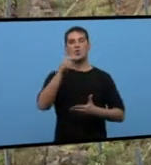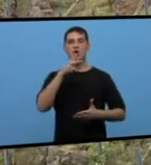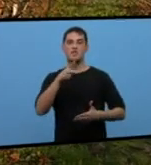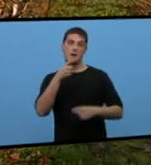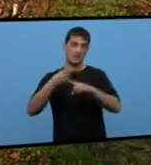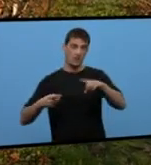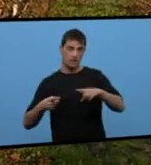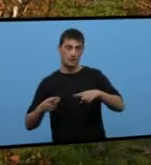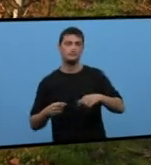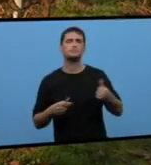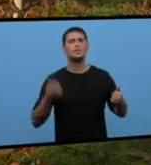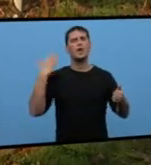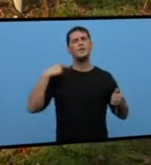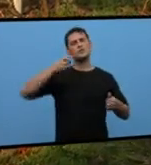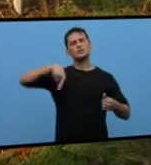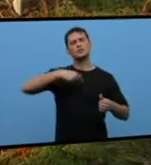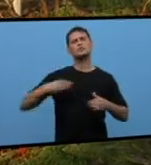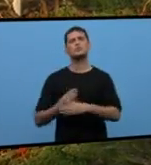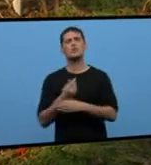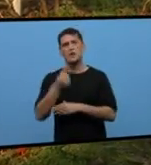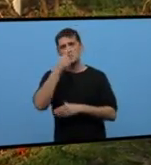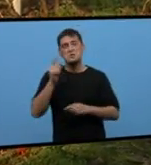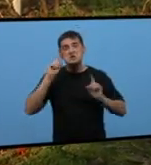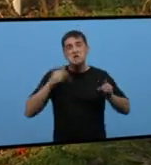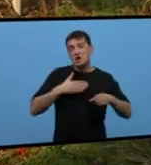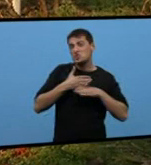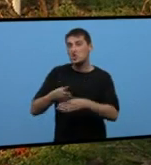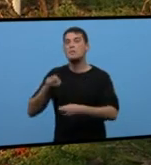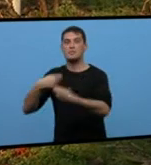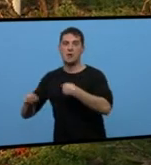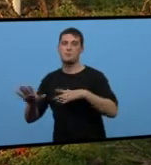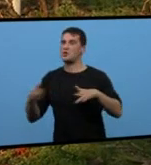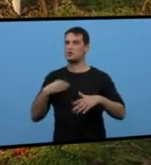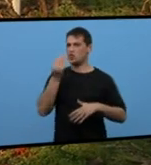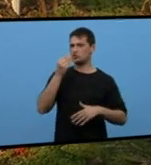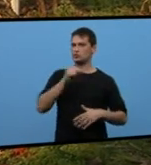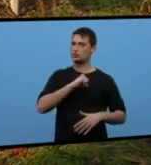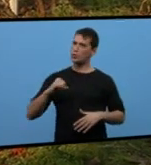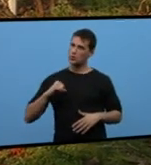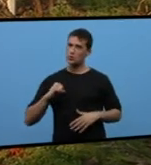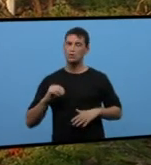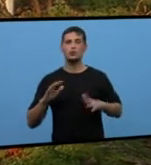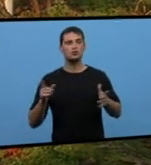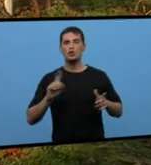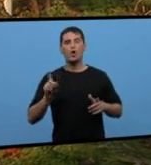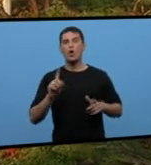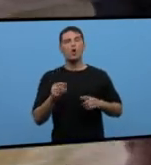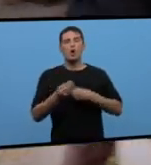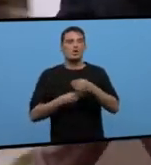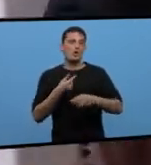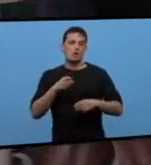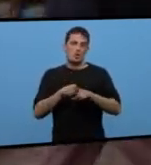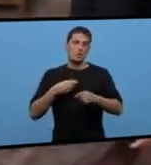media. Antes producíamos viño para casa, se sobraba un pouco, vendíase, pero era para autoconsumo máis que nada. Non se elaboraba como